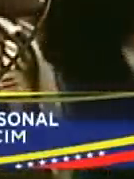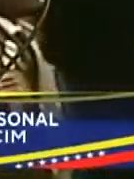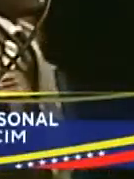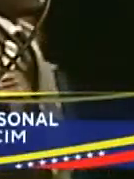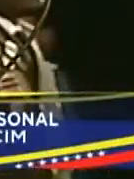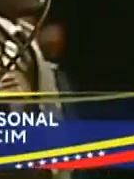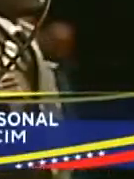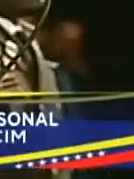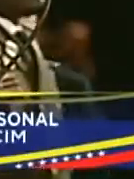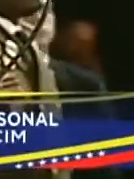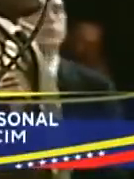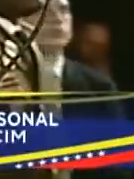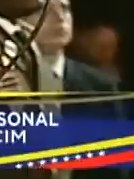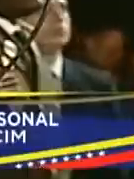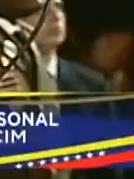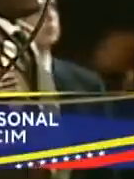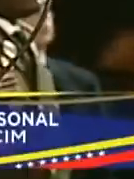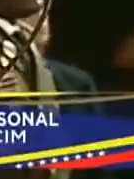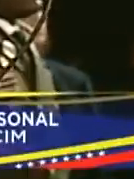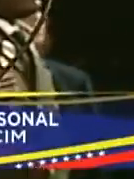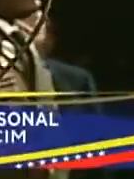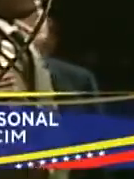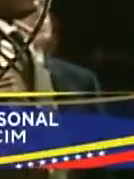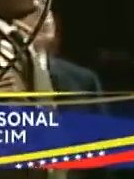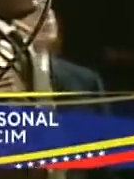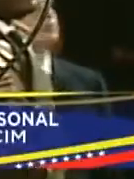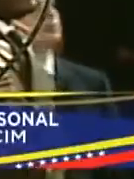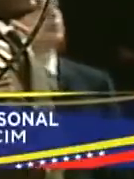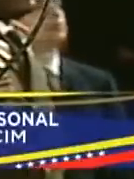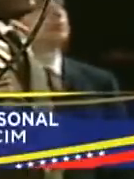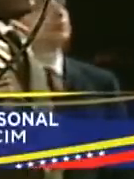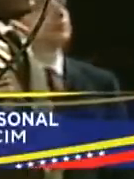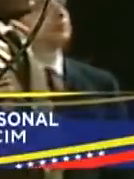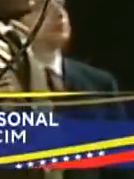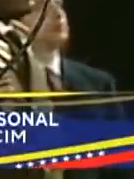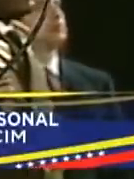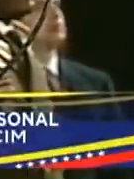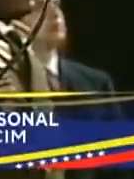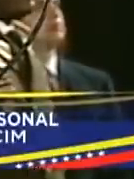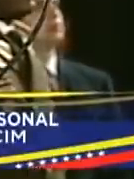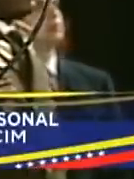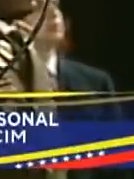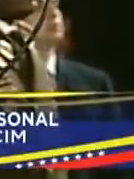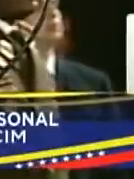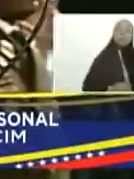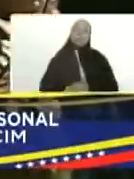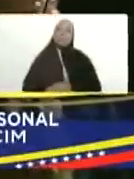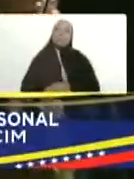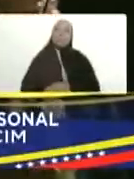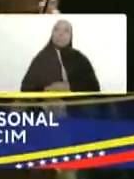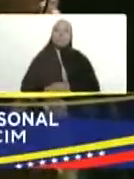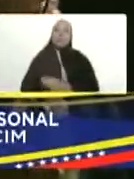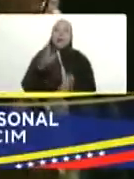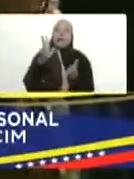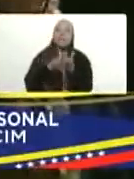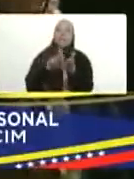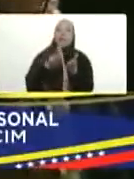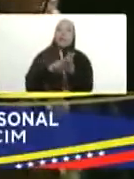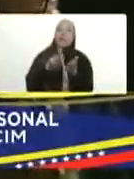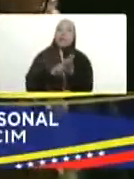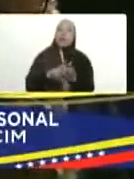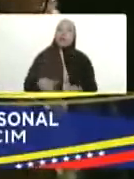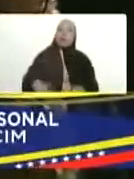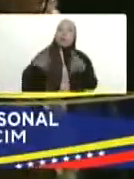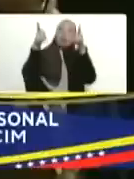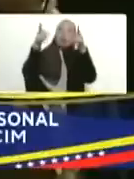tenido, lo cual ha dado como resultado la aprobación de su ascenso al grado